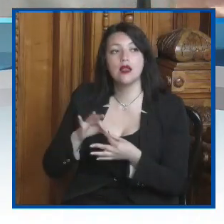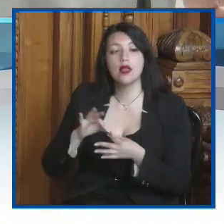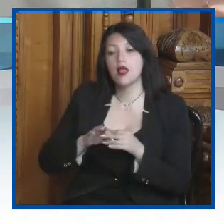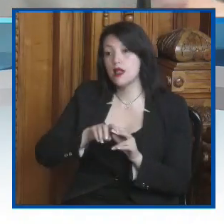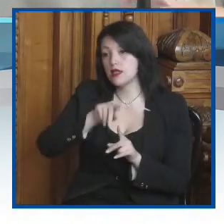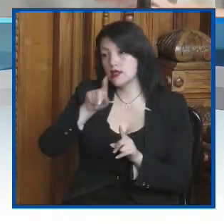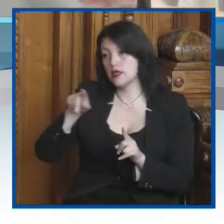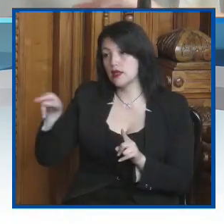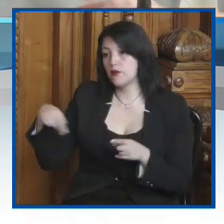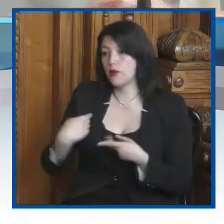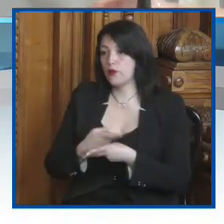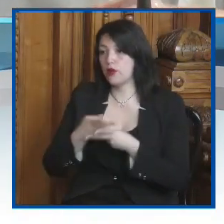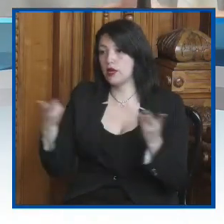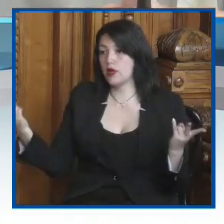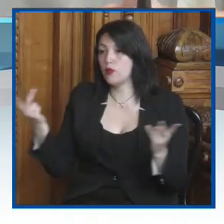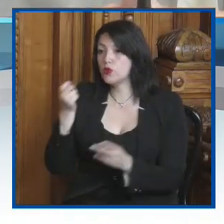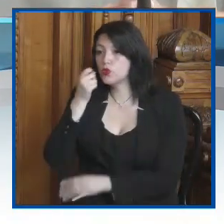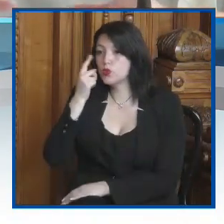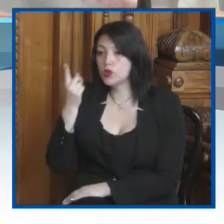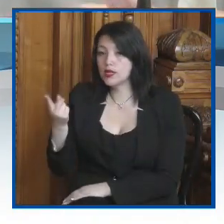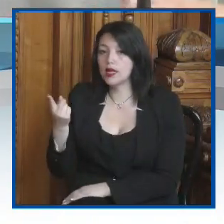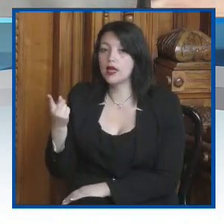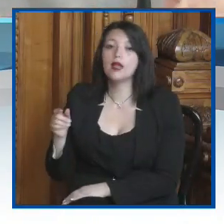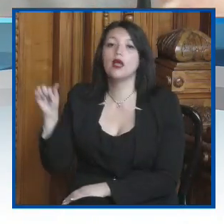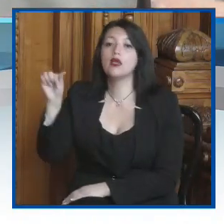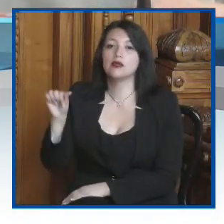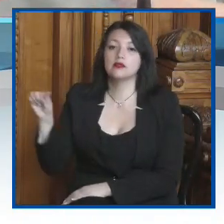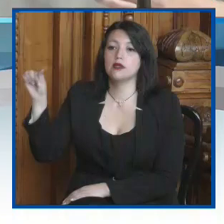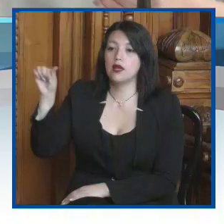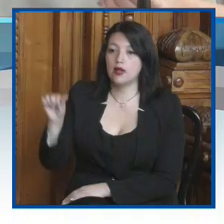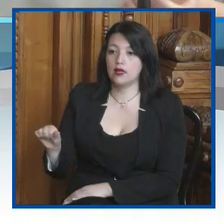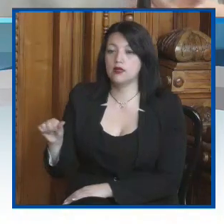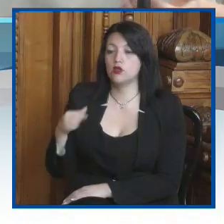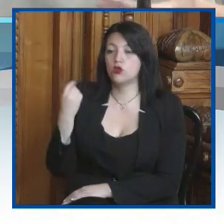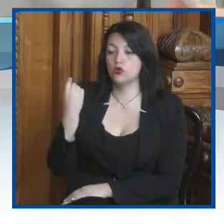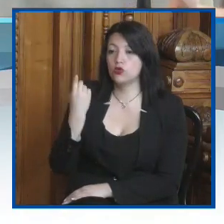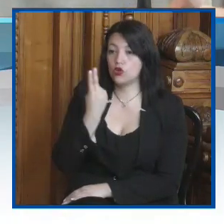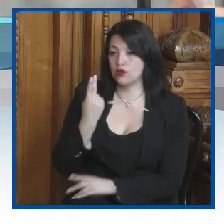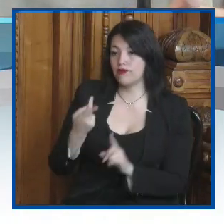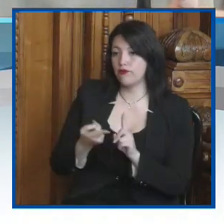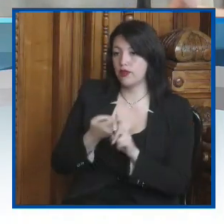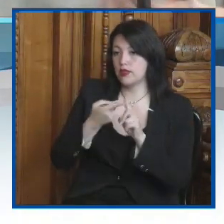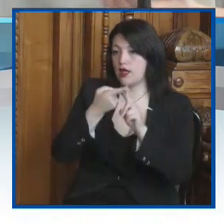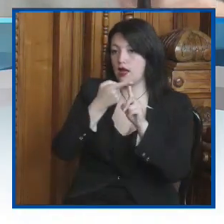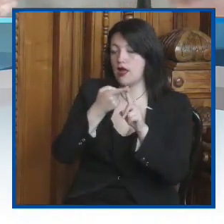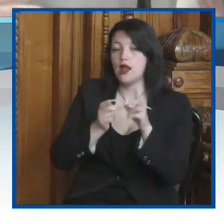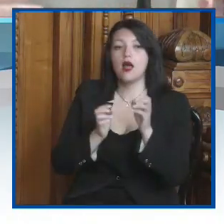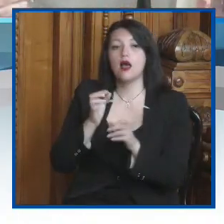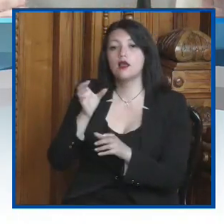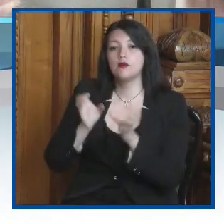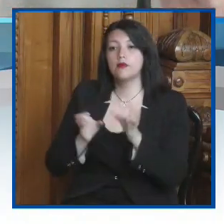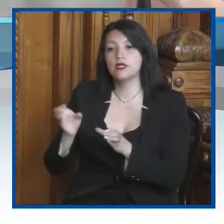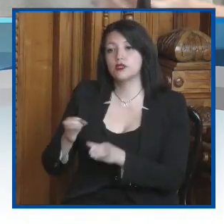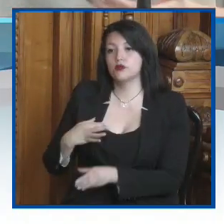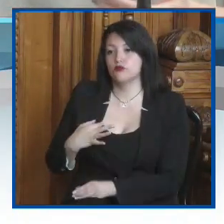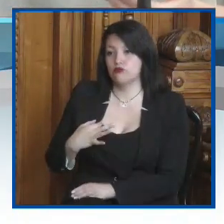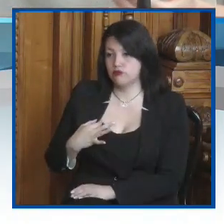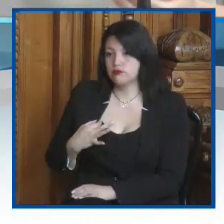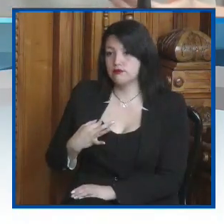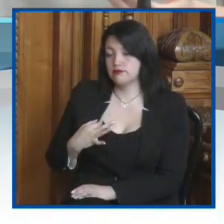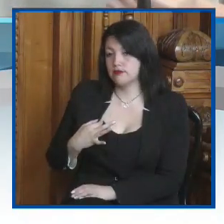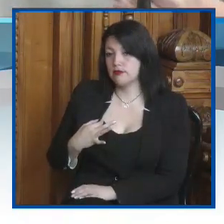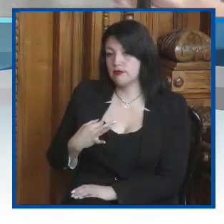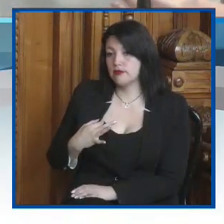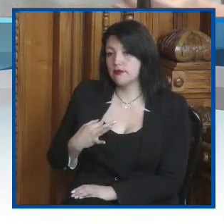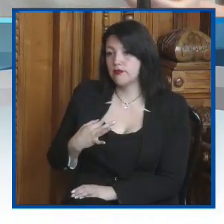que las publicamos en la cuenta de Twitter y de Instagram. Esto tiene dos ventajas. Por un lado, rendimos cuenta a la sociedad, obviamente, siguiendo los principios de